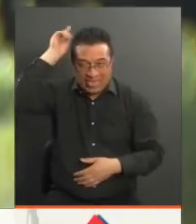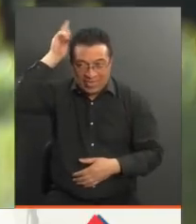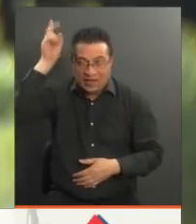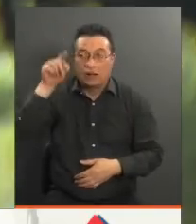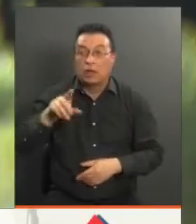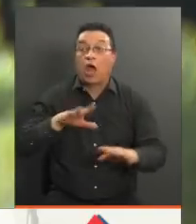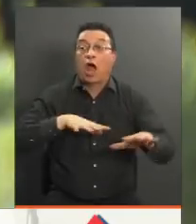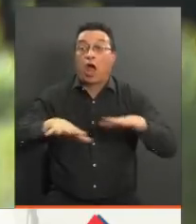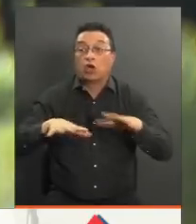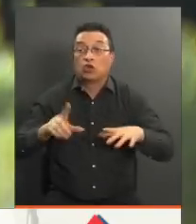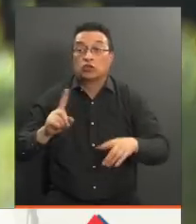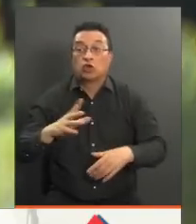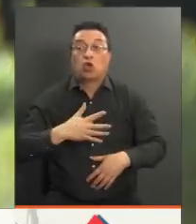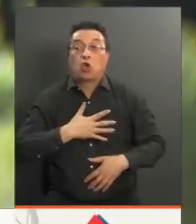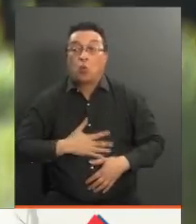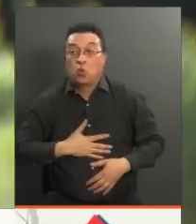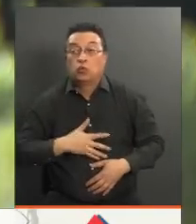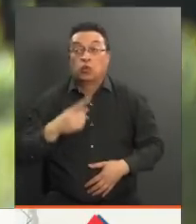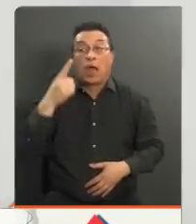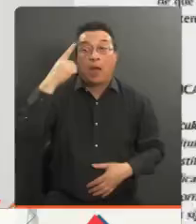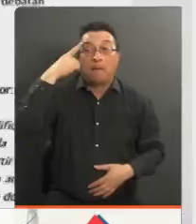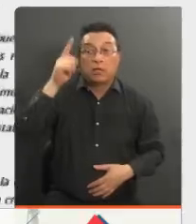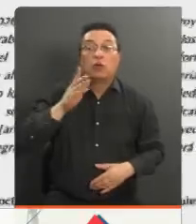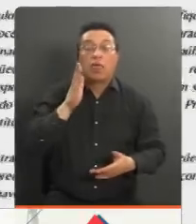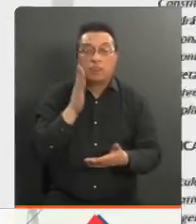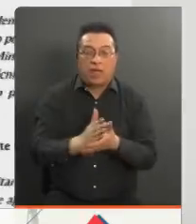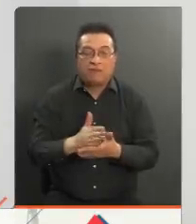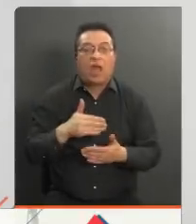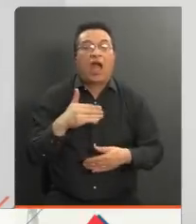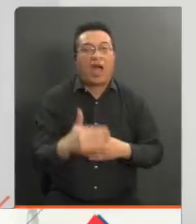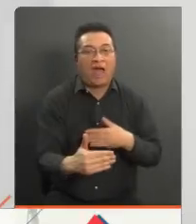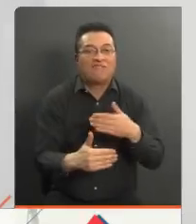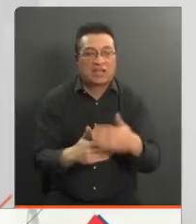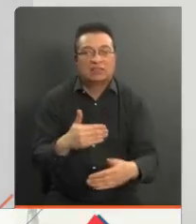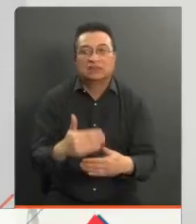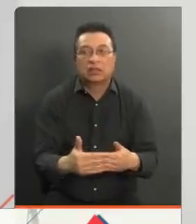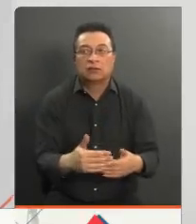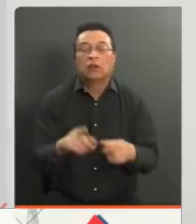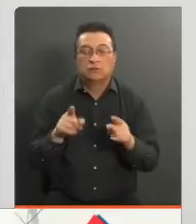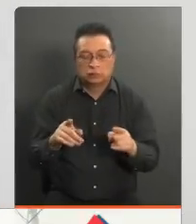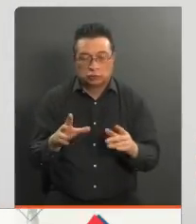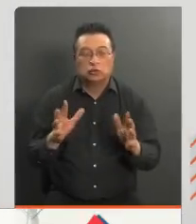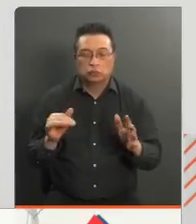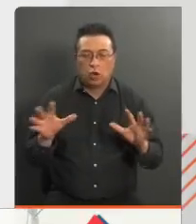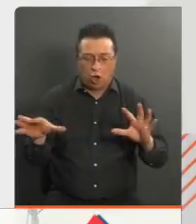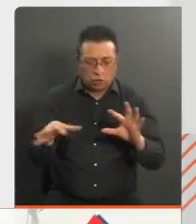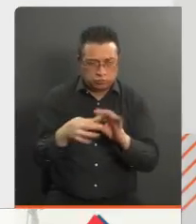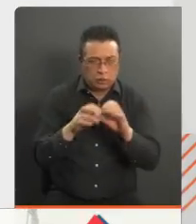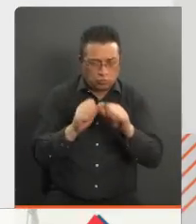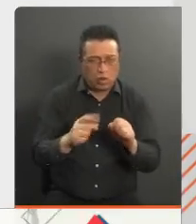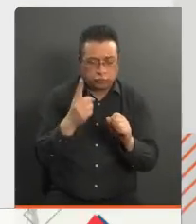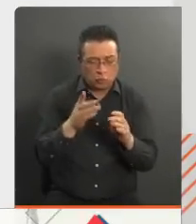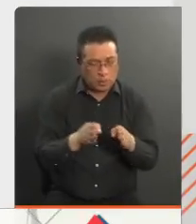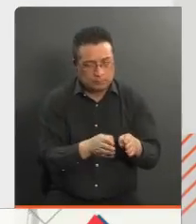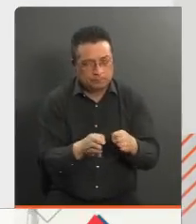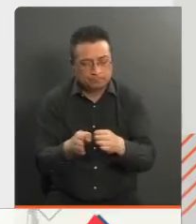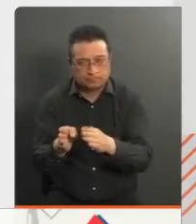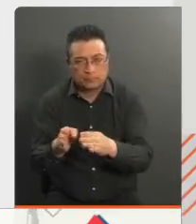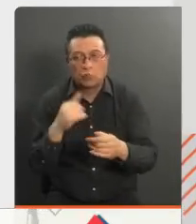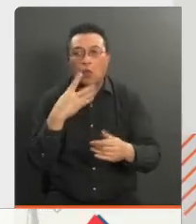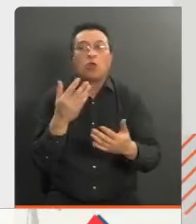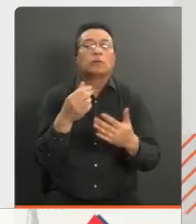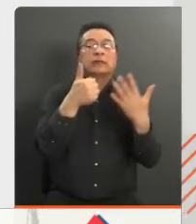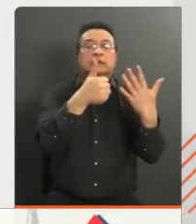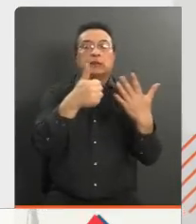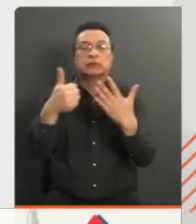no le gustan, pero tienen que avanzar. Una de las fórmulas para acercar posiciones fue poner una alternativa al polémico quórum de los dos